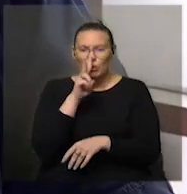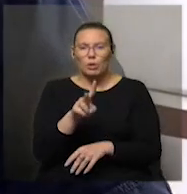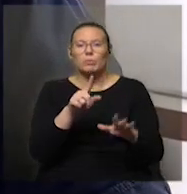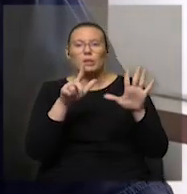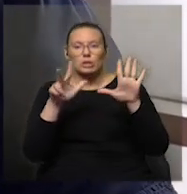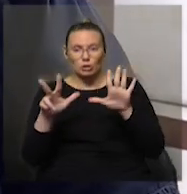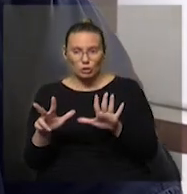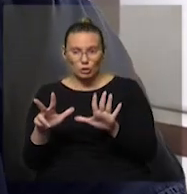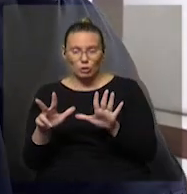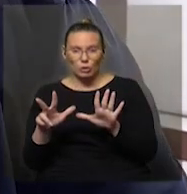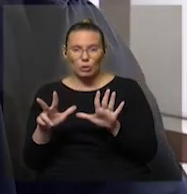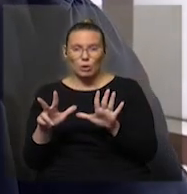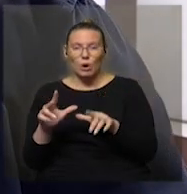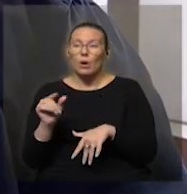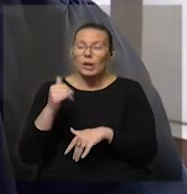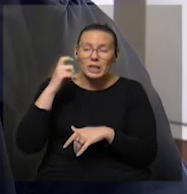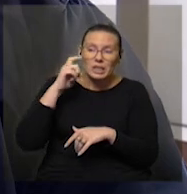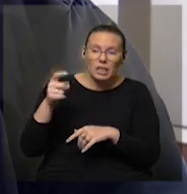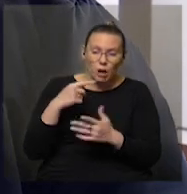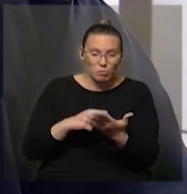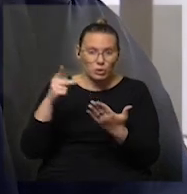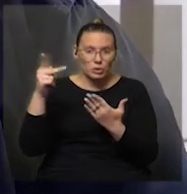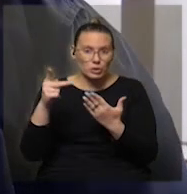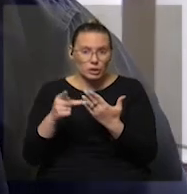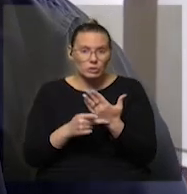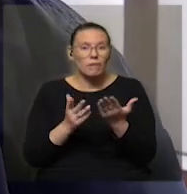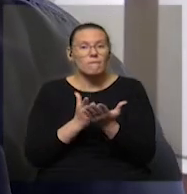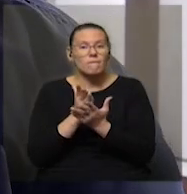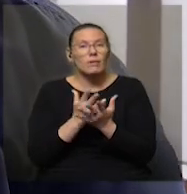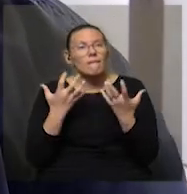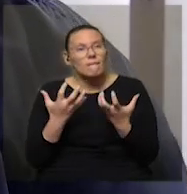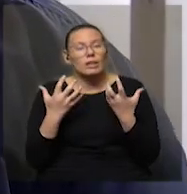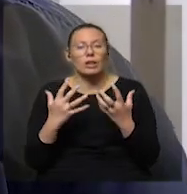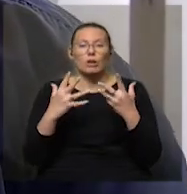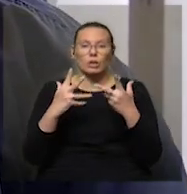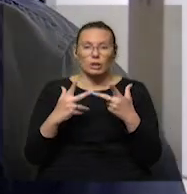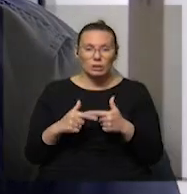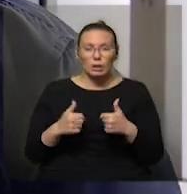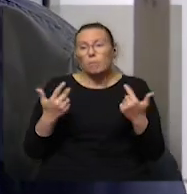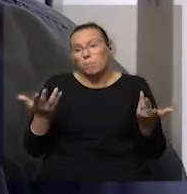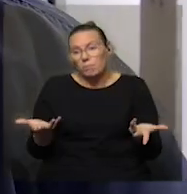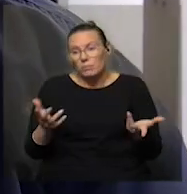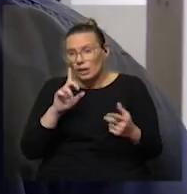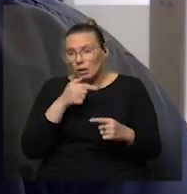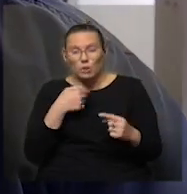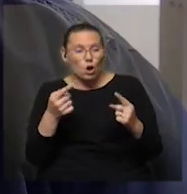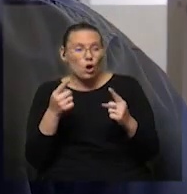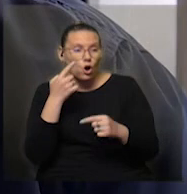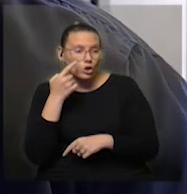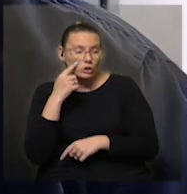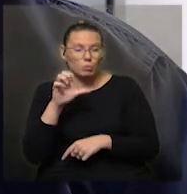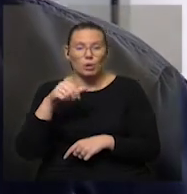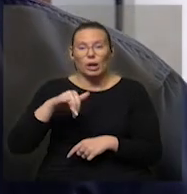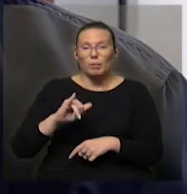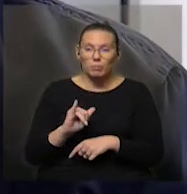2018. Bueno, fue un poco la idea hacer este proyecto, un proyecto que siempre había tenido ganas de armar. Y bueno, enseguida nos conocimos con Emi. Y